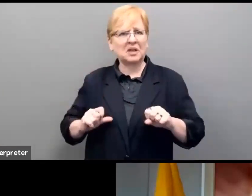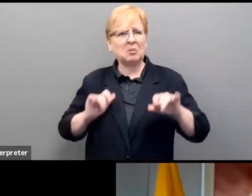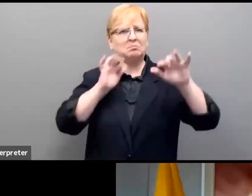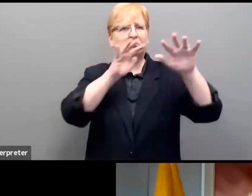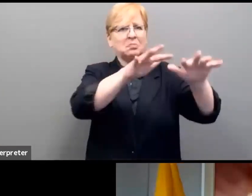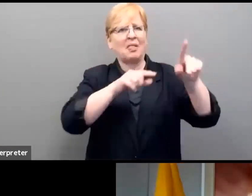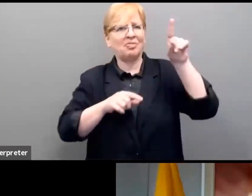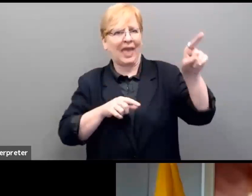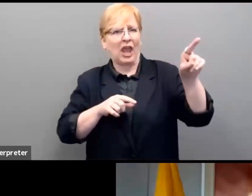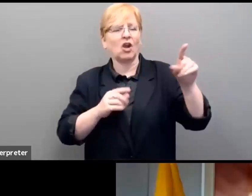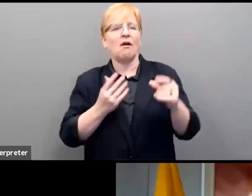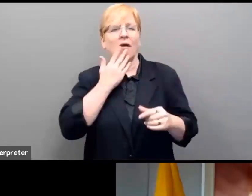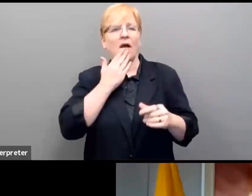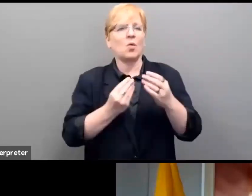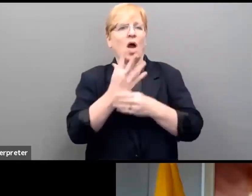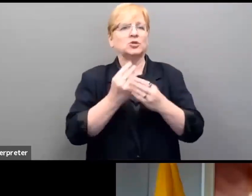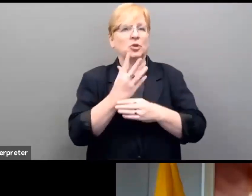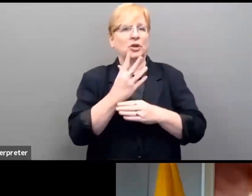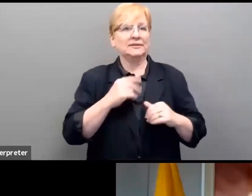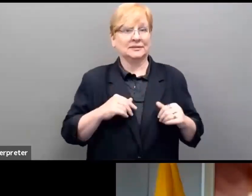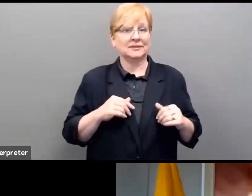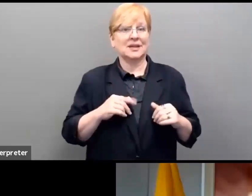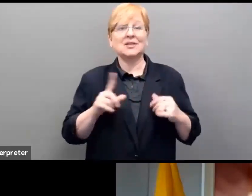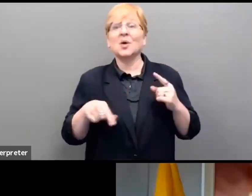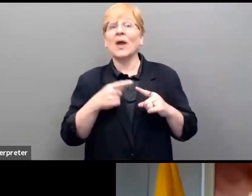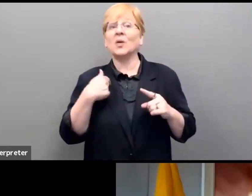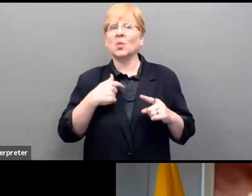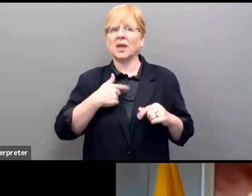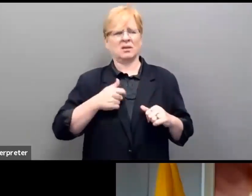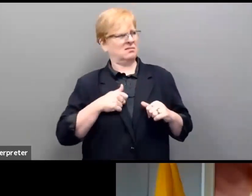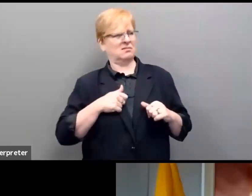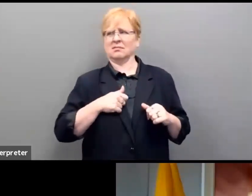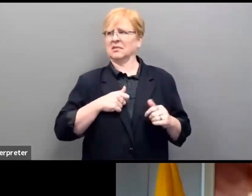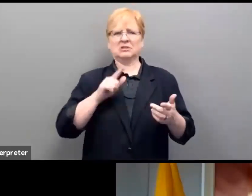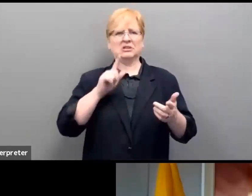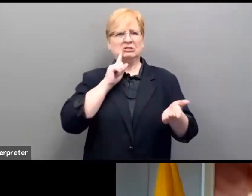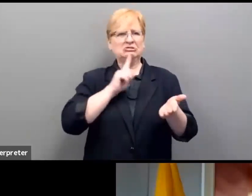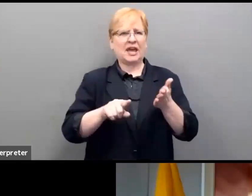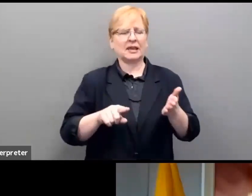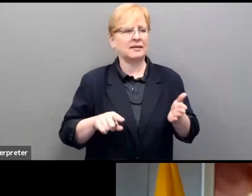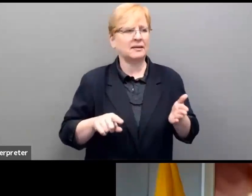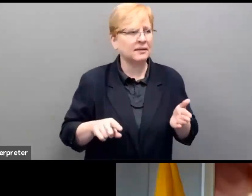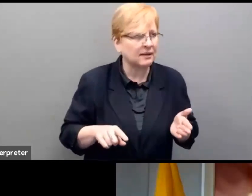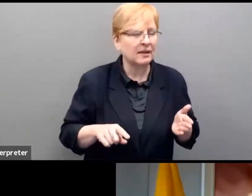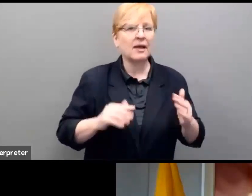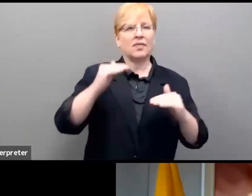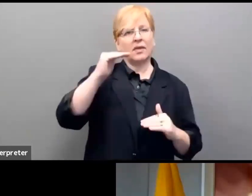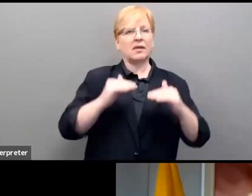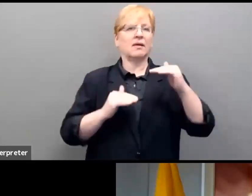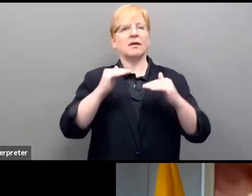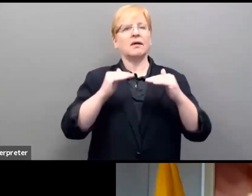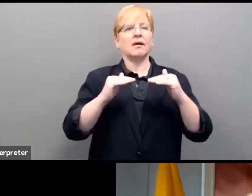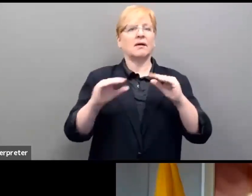Texas y realmente sacamos un informe de las hospitalizaciones de gente que viene de fuera del estado. La